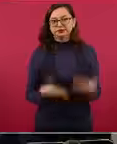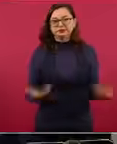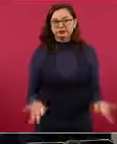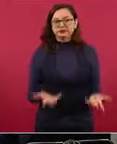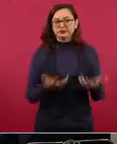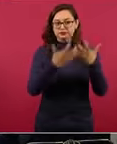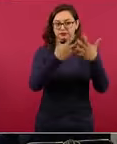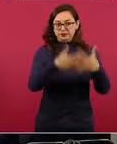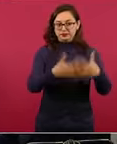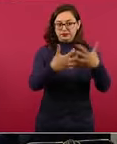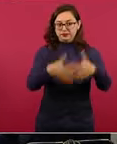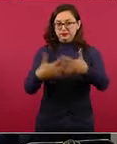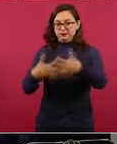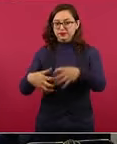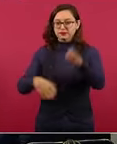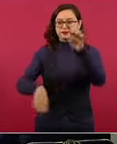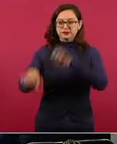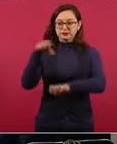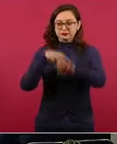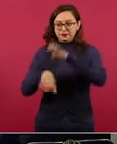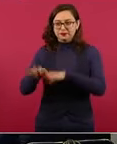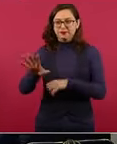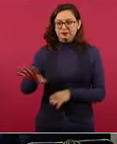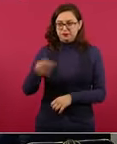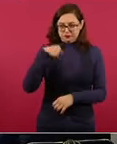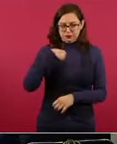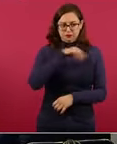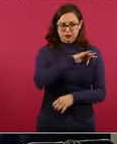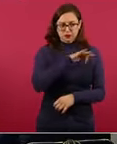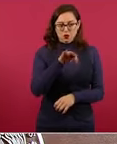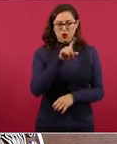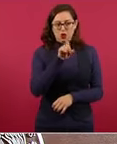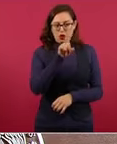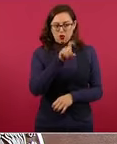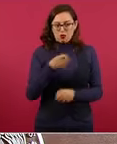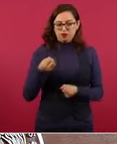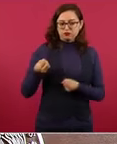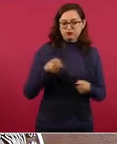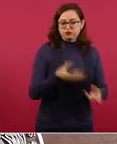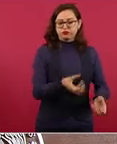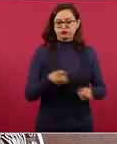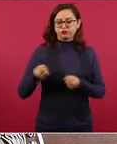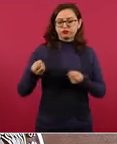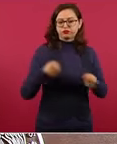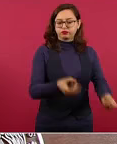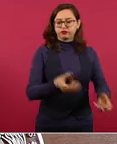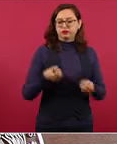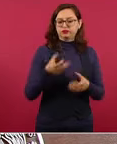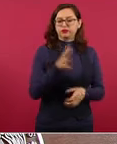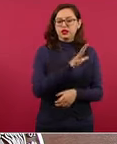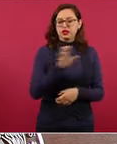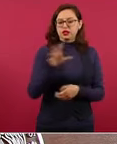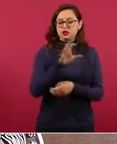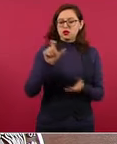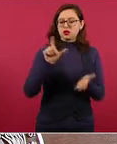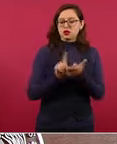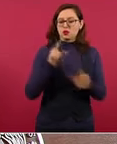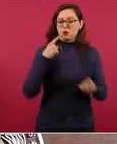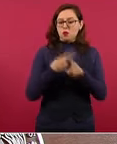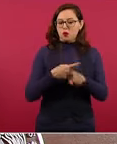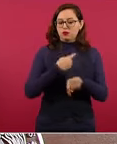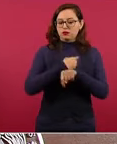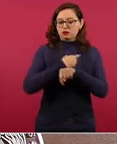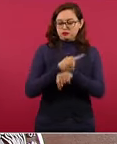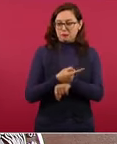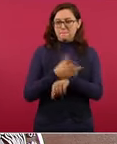inyectar directamente a la red 200 litros por segundo hasta incrementar los 500 litros por segundo también